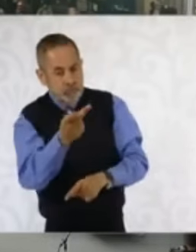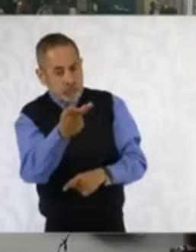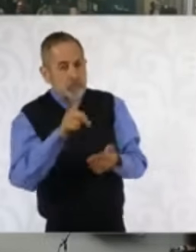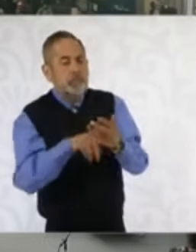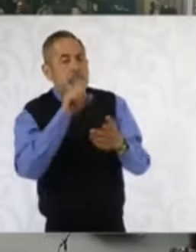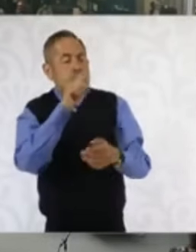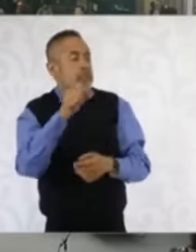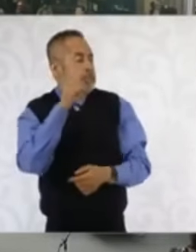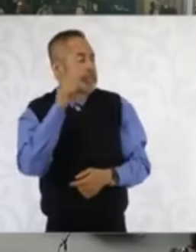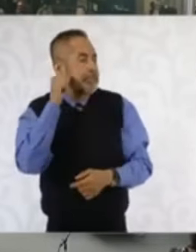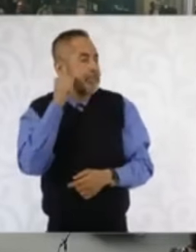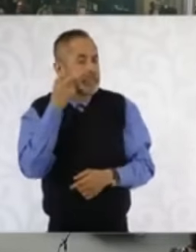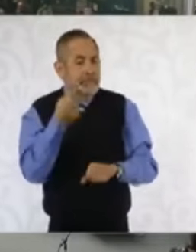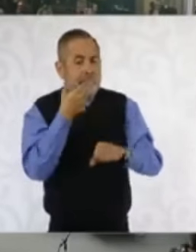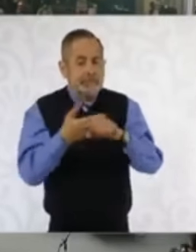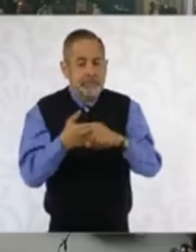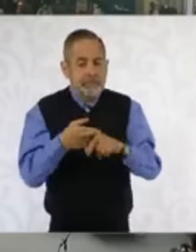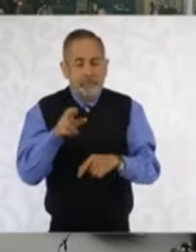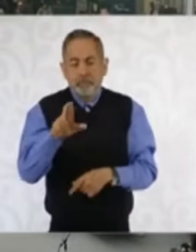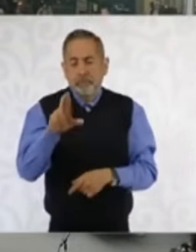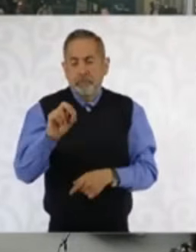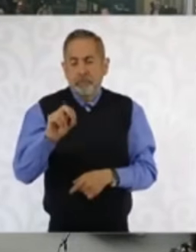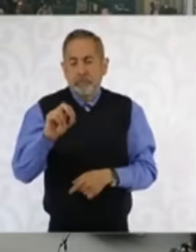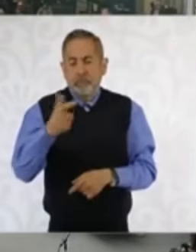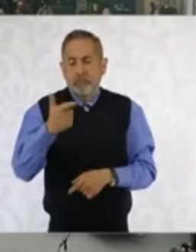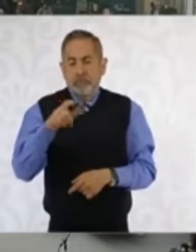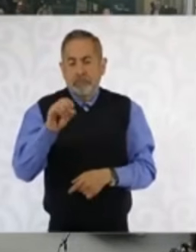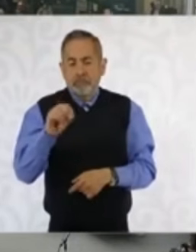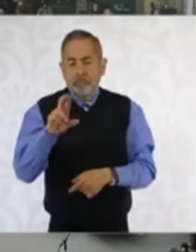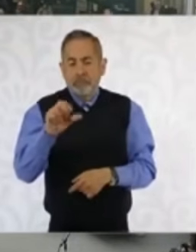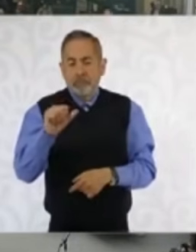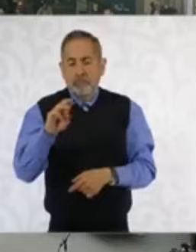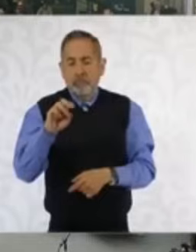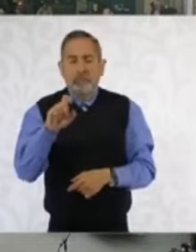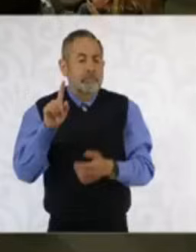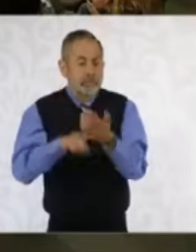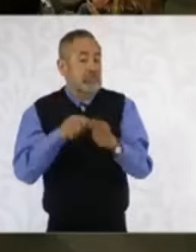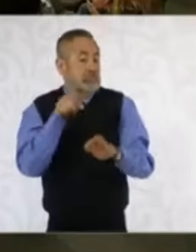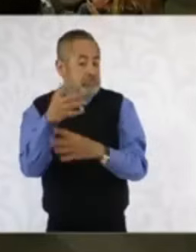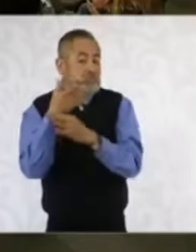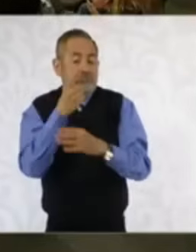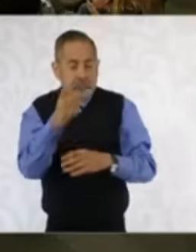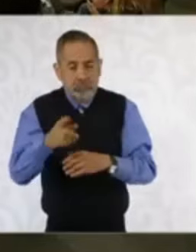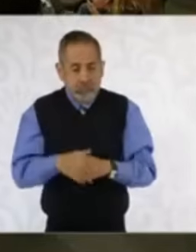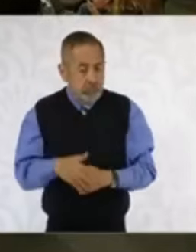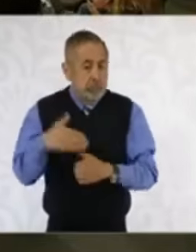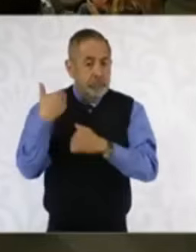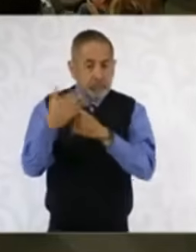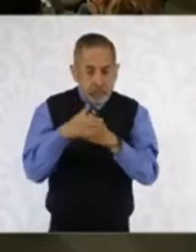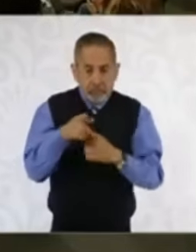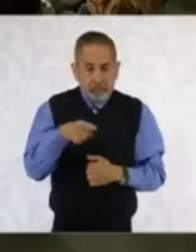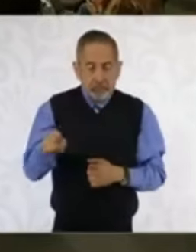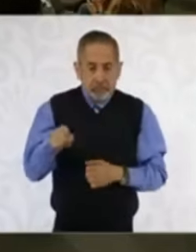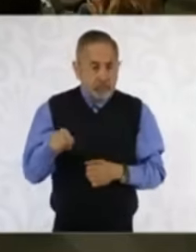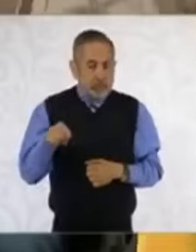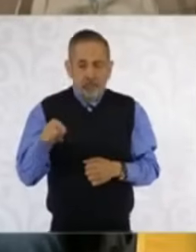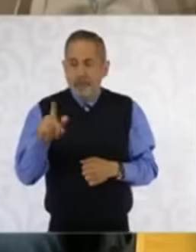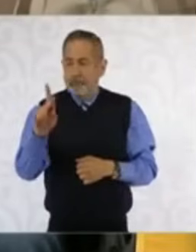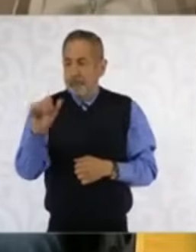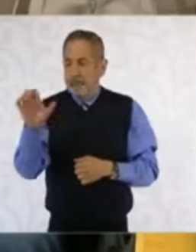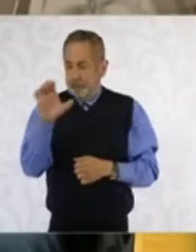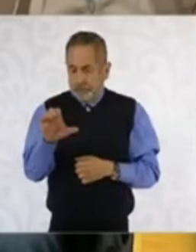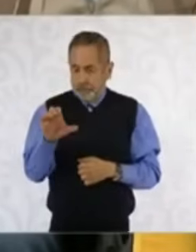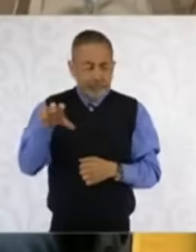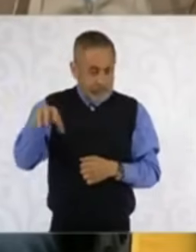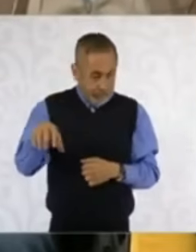También ayer el secretario Rogelio Ramírez de la O dijo en su comparecencia que la eliminación de las subsidiarias será como